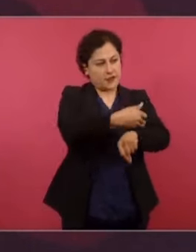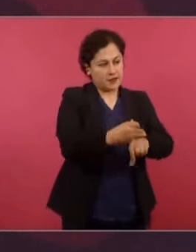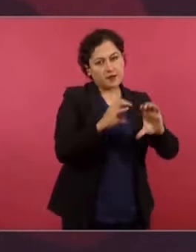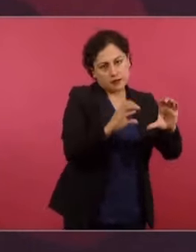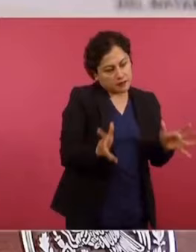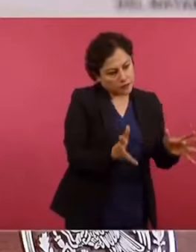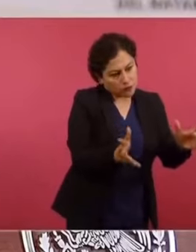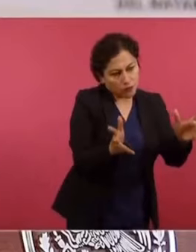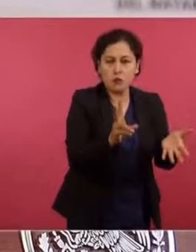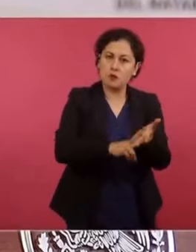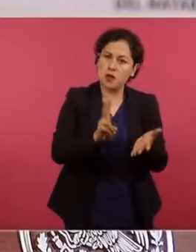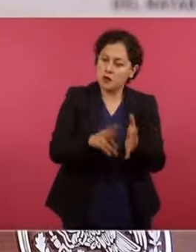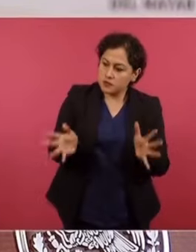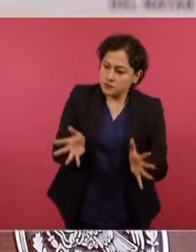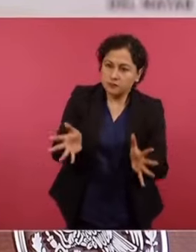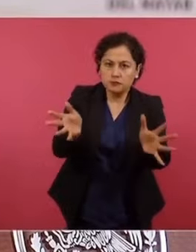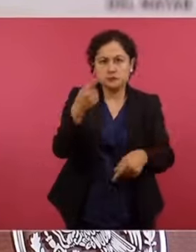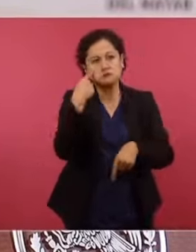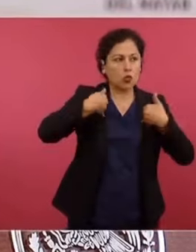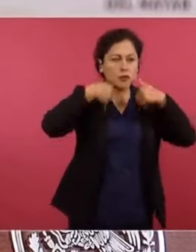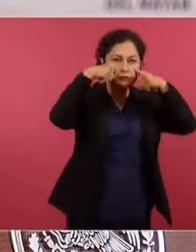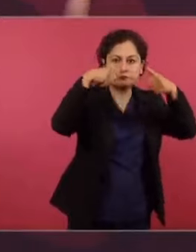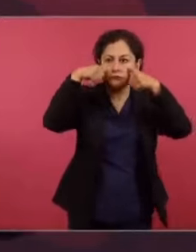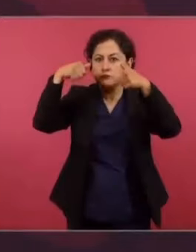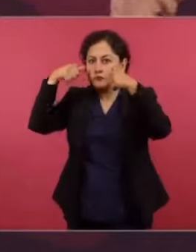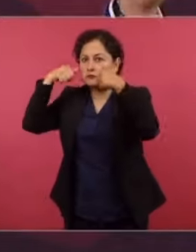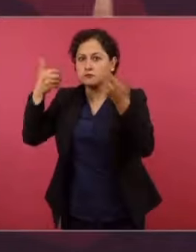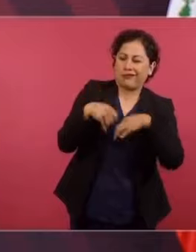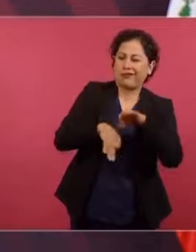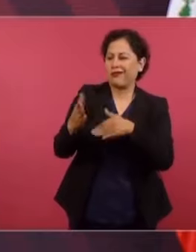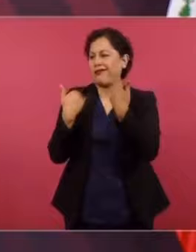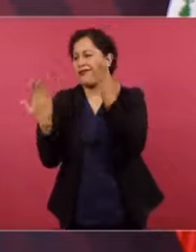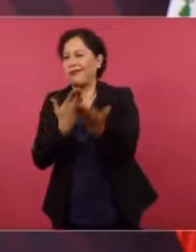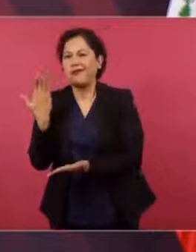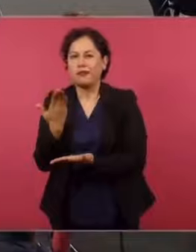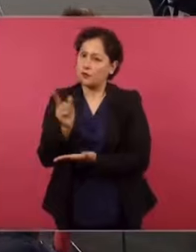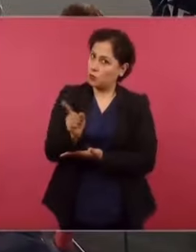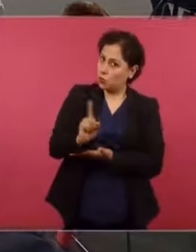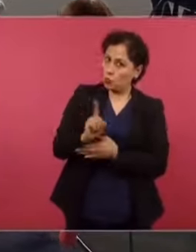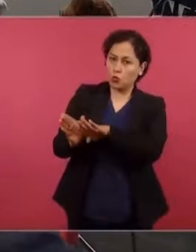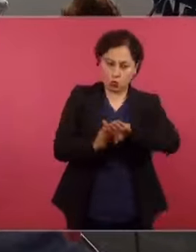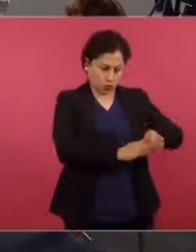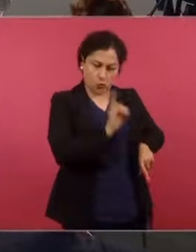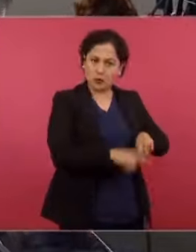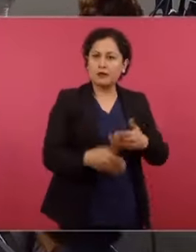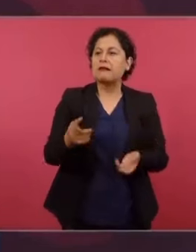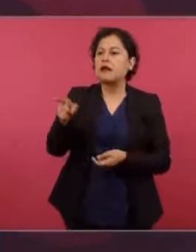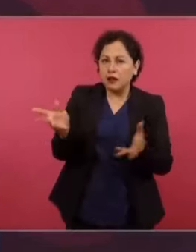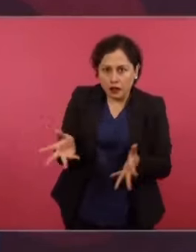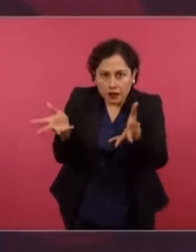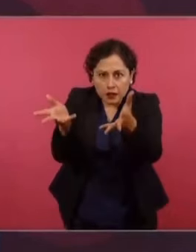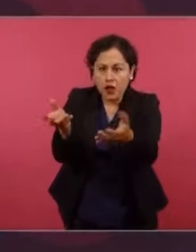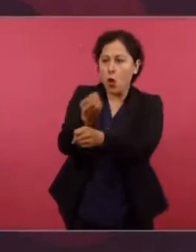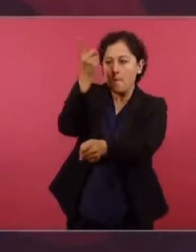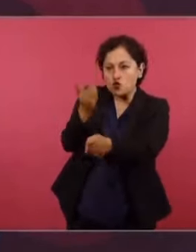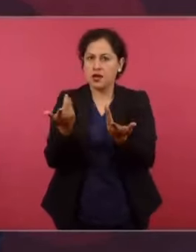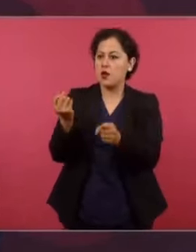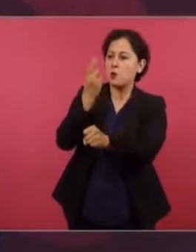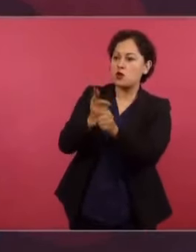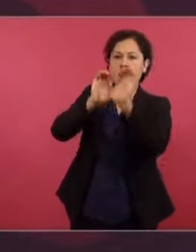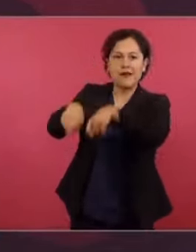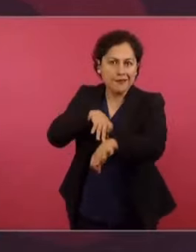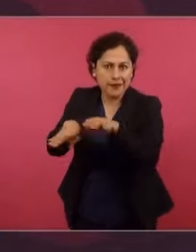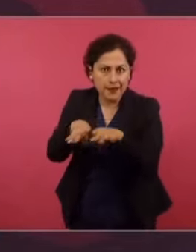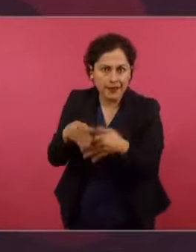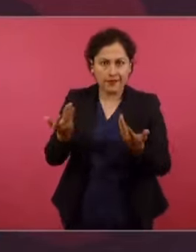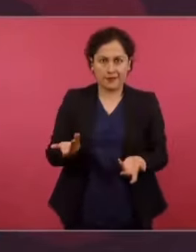que se fortalezcan los valores, que se atienda a los jóvenes, que no se les diga ninis, sino que se les den oportunidades de estudio y de trabajo. Pero